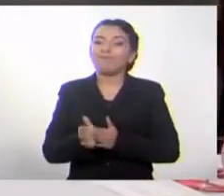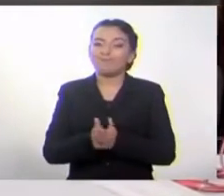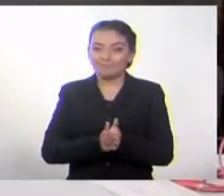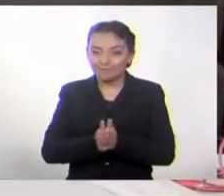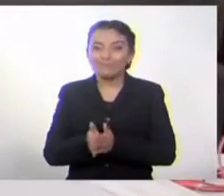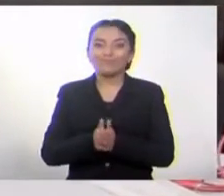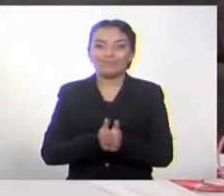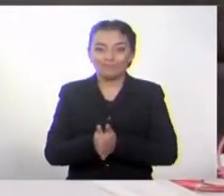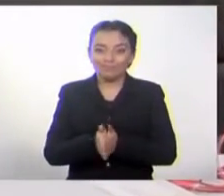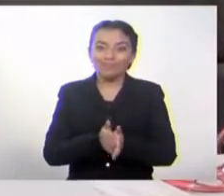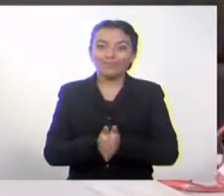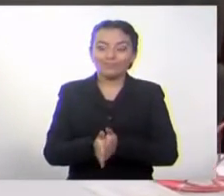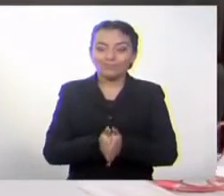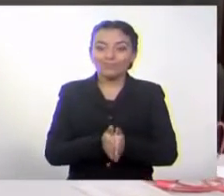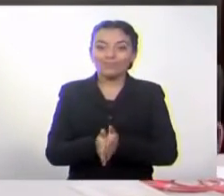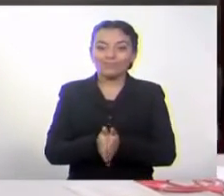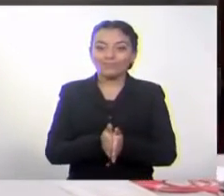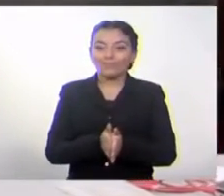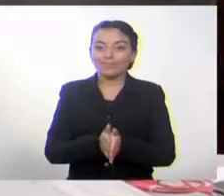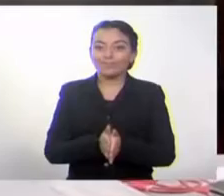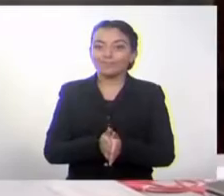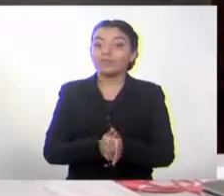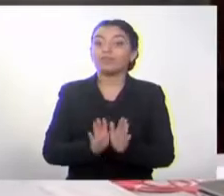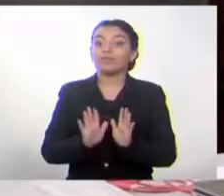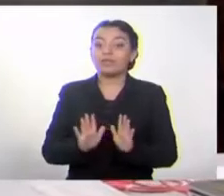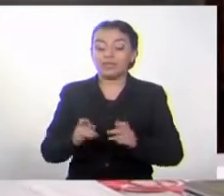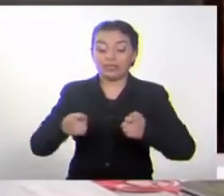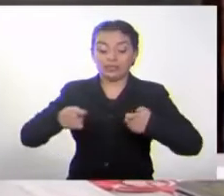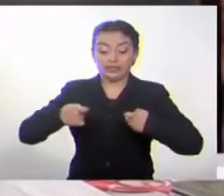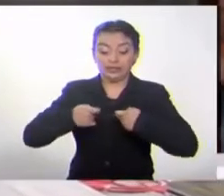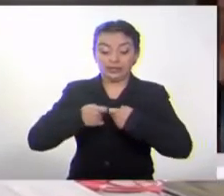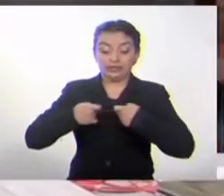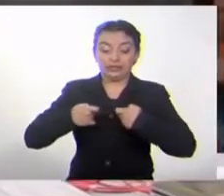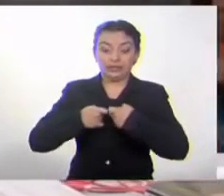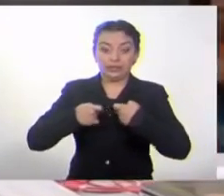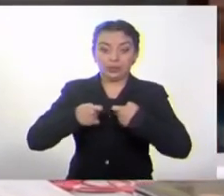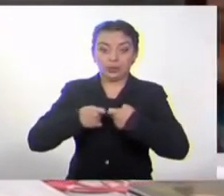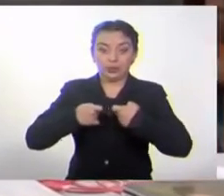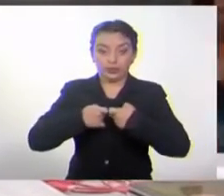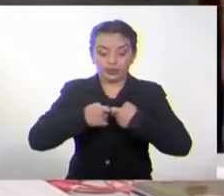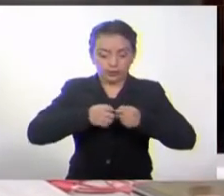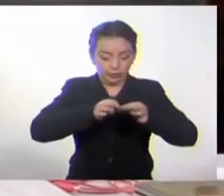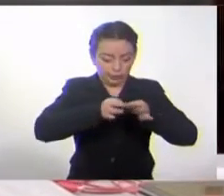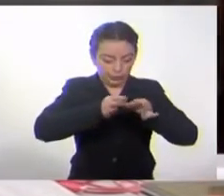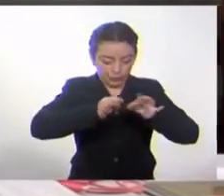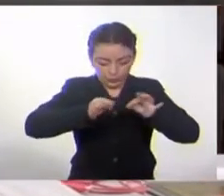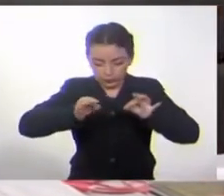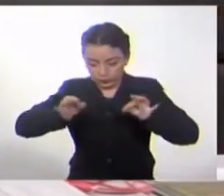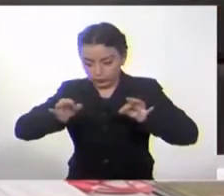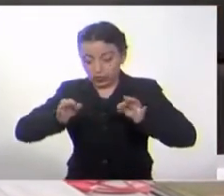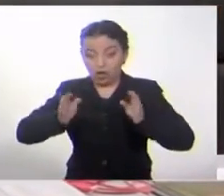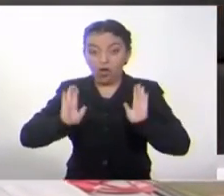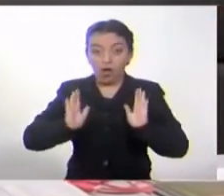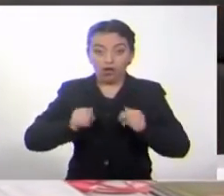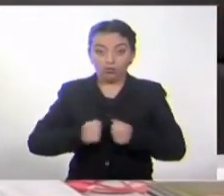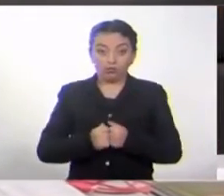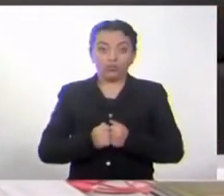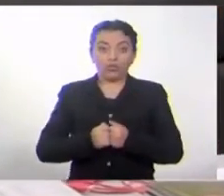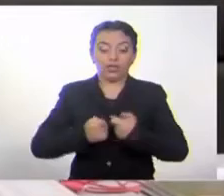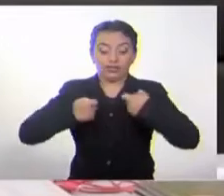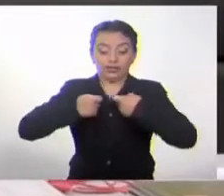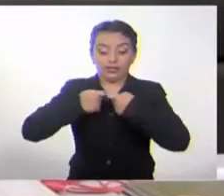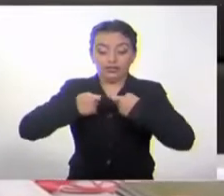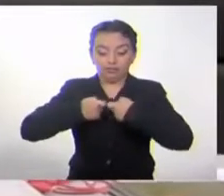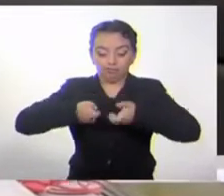ocasión hablaremos sobre circuitos en serie y circuitos en paralelo. A lo mejor creas que este tema es